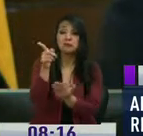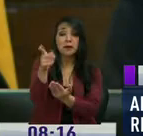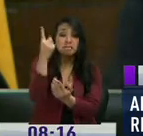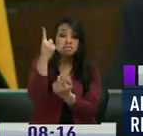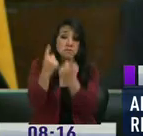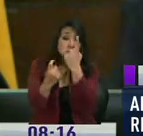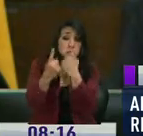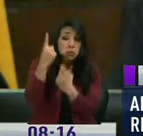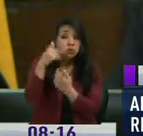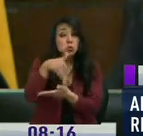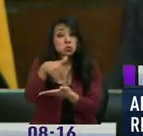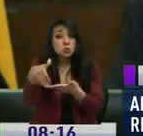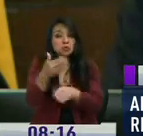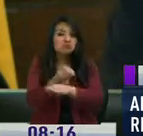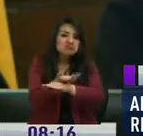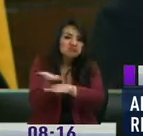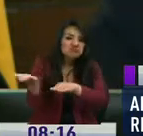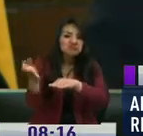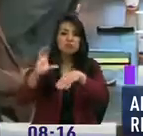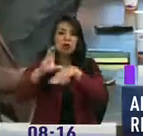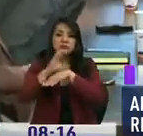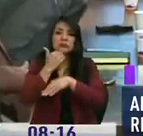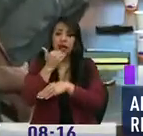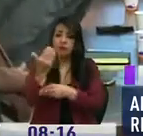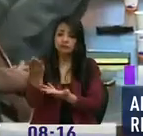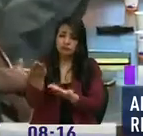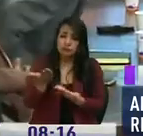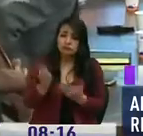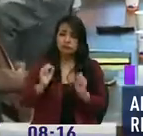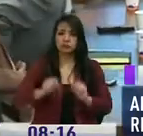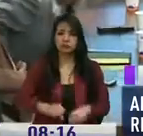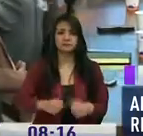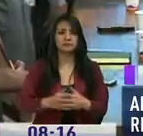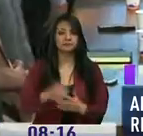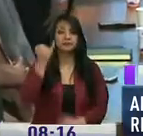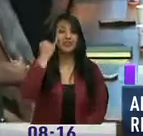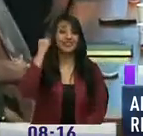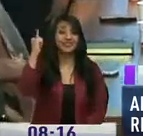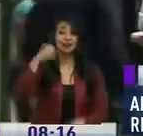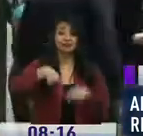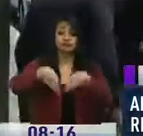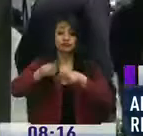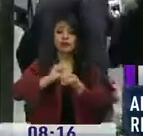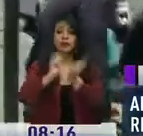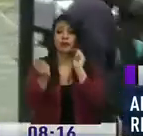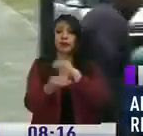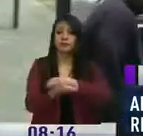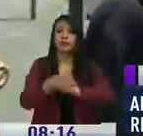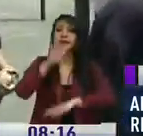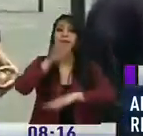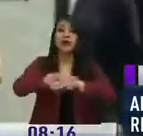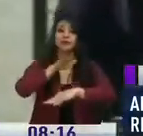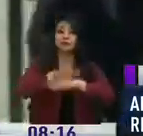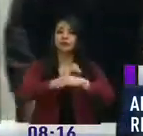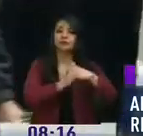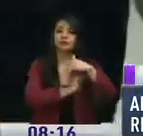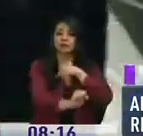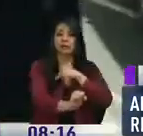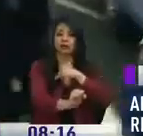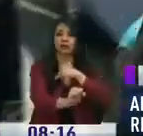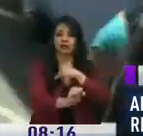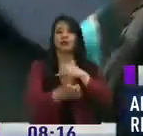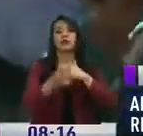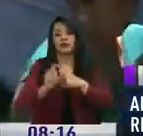los aportes, las ideas, las recomendaciones. La idea central de la reestructuración de rutas apunta a la integración de la transportación y uno